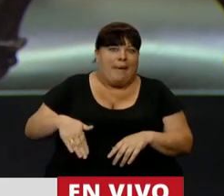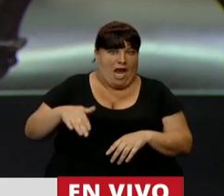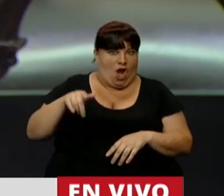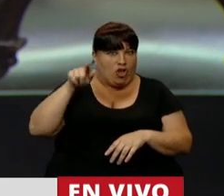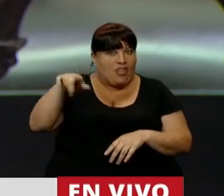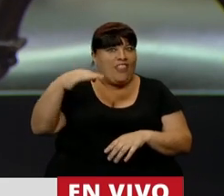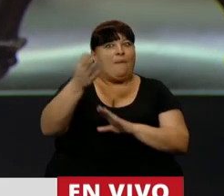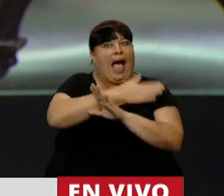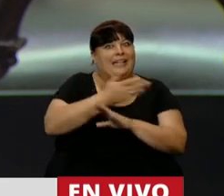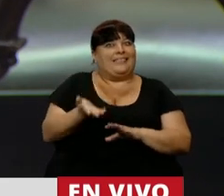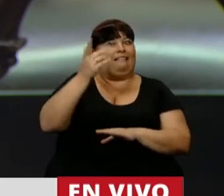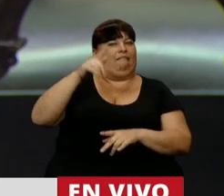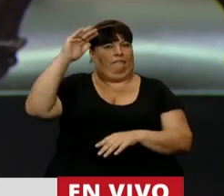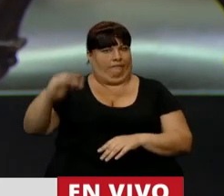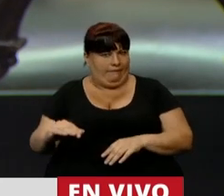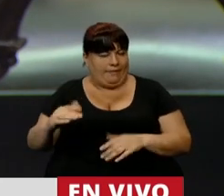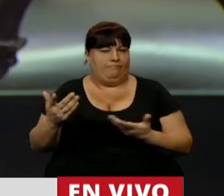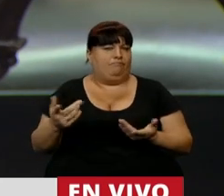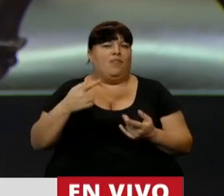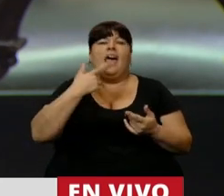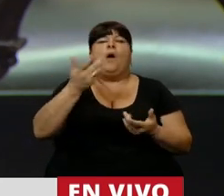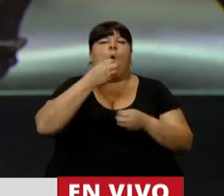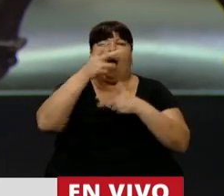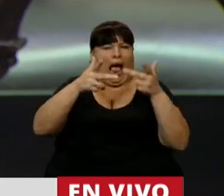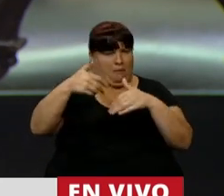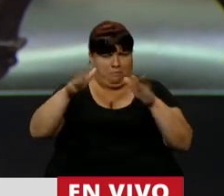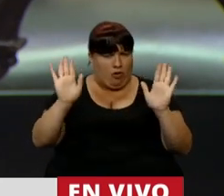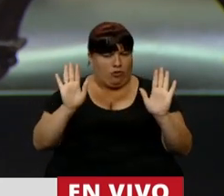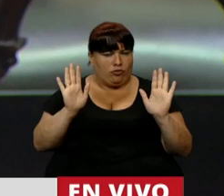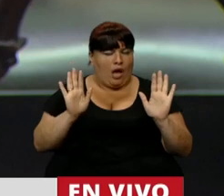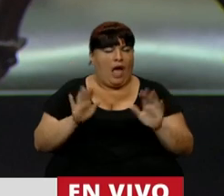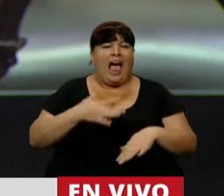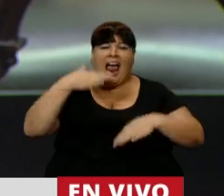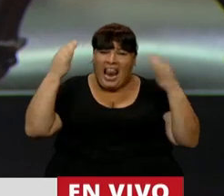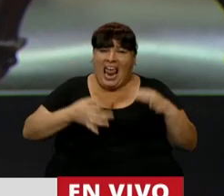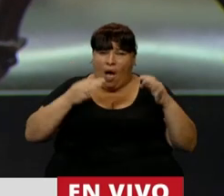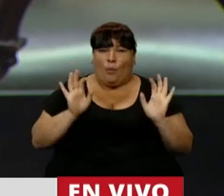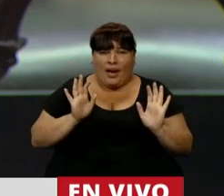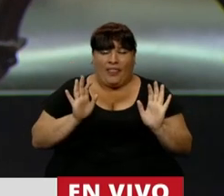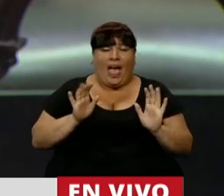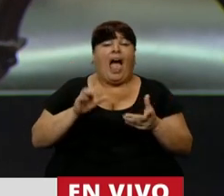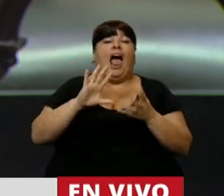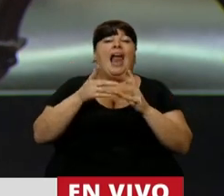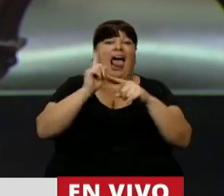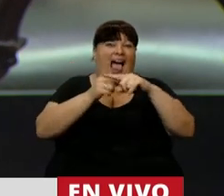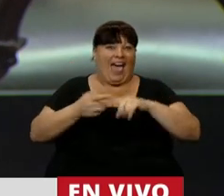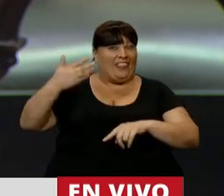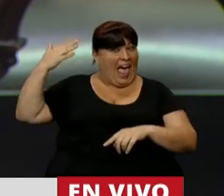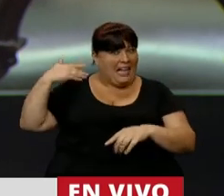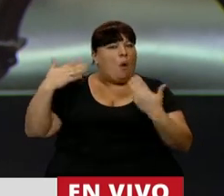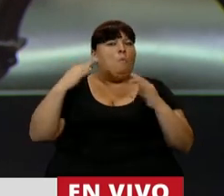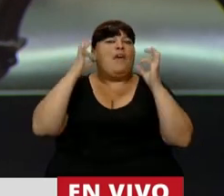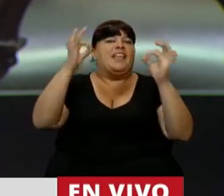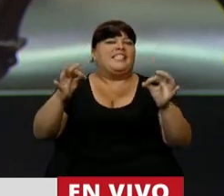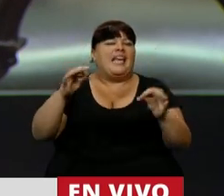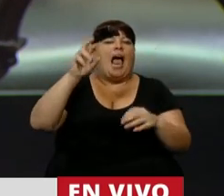hubiera correspondido cobrar. Y diga lo que se diga, señor presidente, la realidad es que con la fórmula anterior hubieran podido